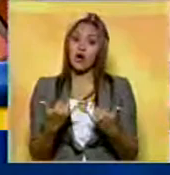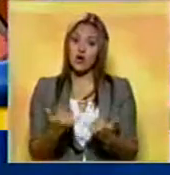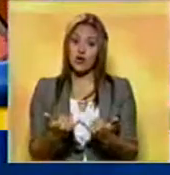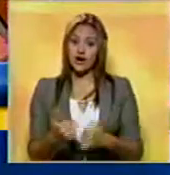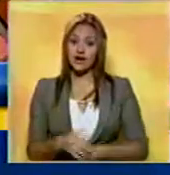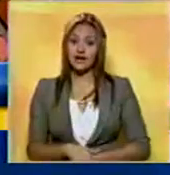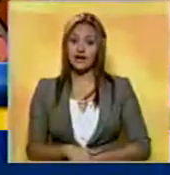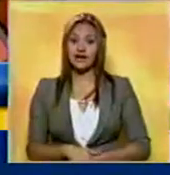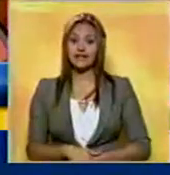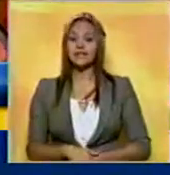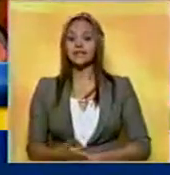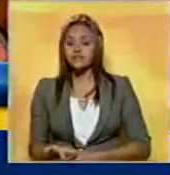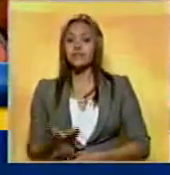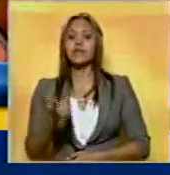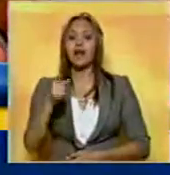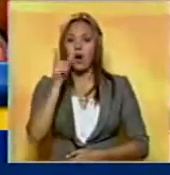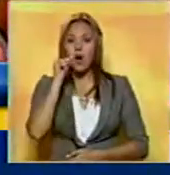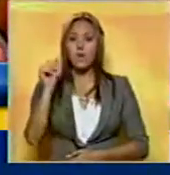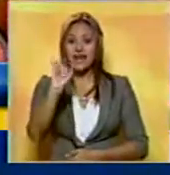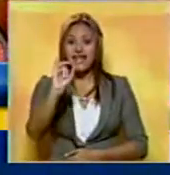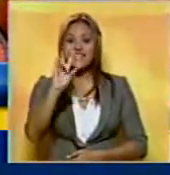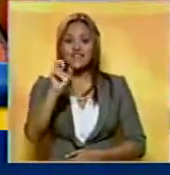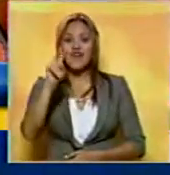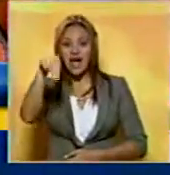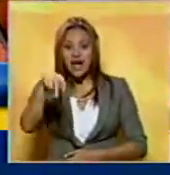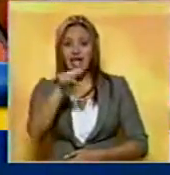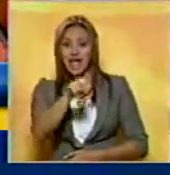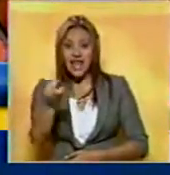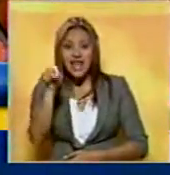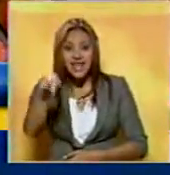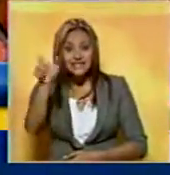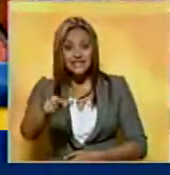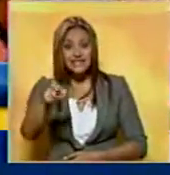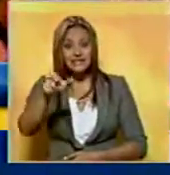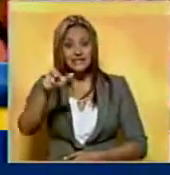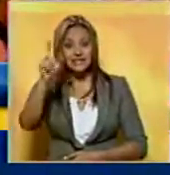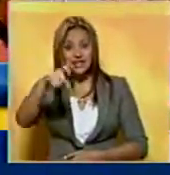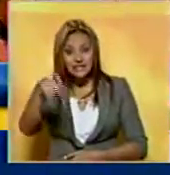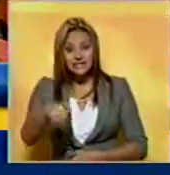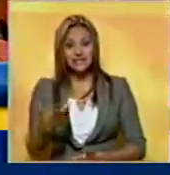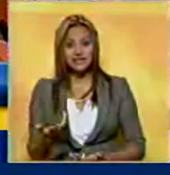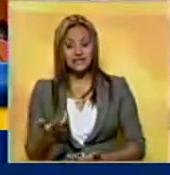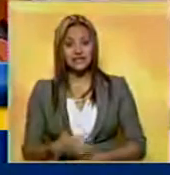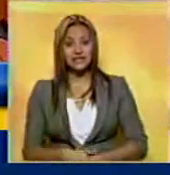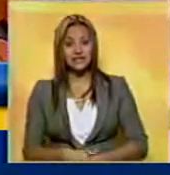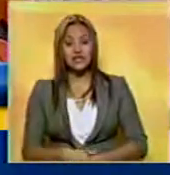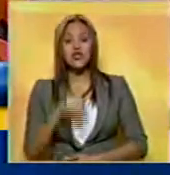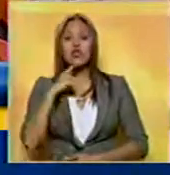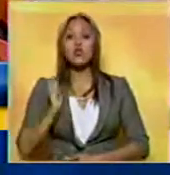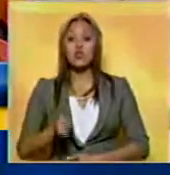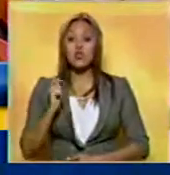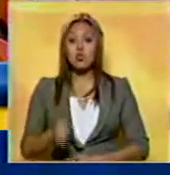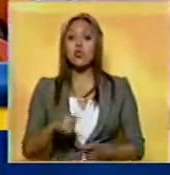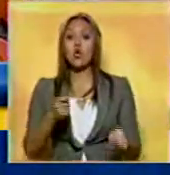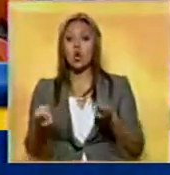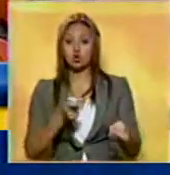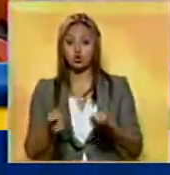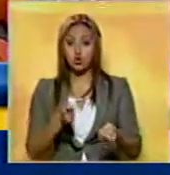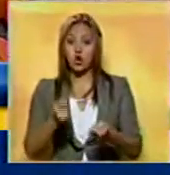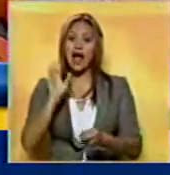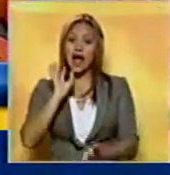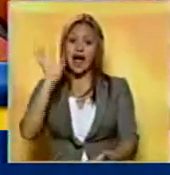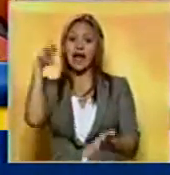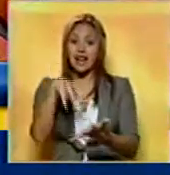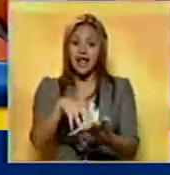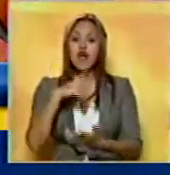encuentra Iván Simonovic y que necesita la juez de control en el estado de